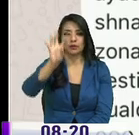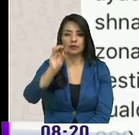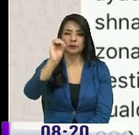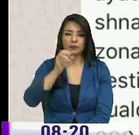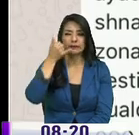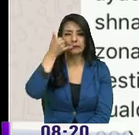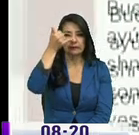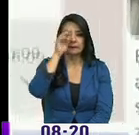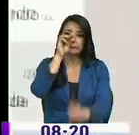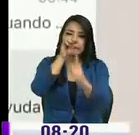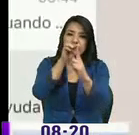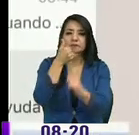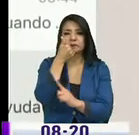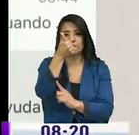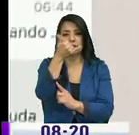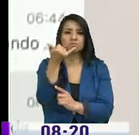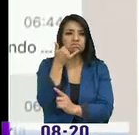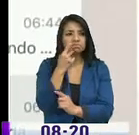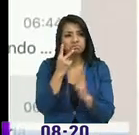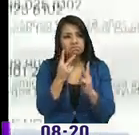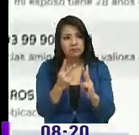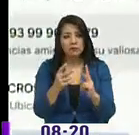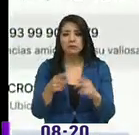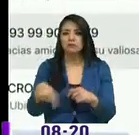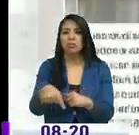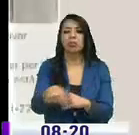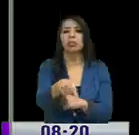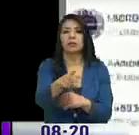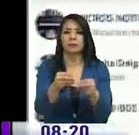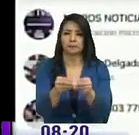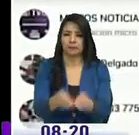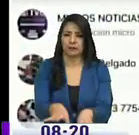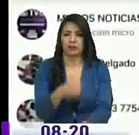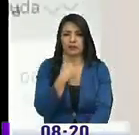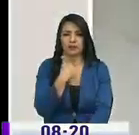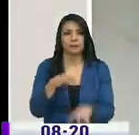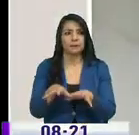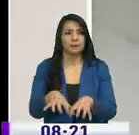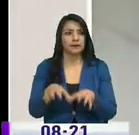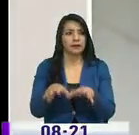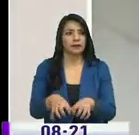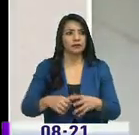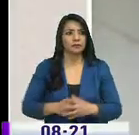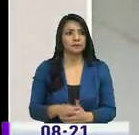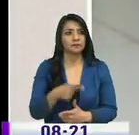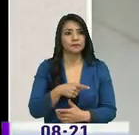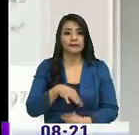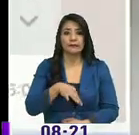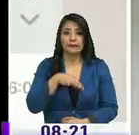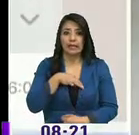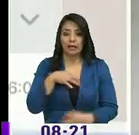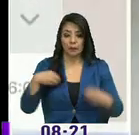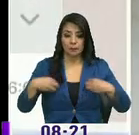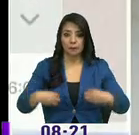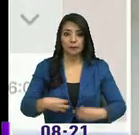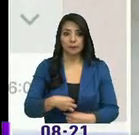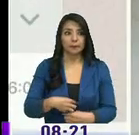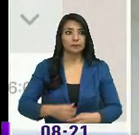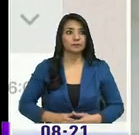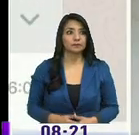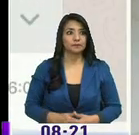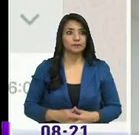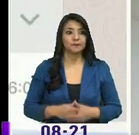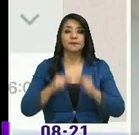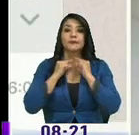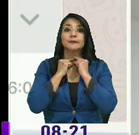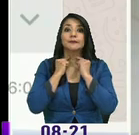099-588-8540. Por favor, comuníquense si lo ven ustedes a este perrito que está perdido. Ahí está con el chalequito con el que se ha perdido, ¿no? Que tiene